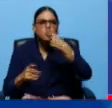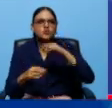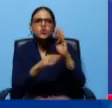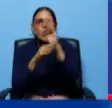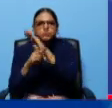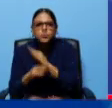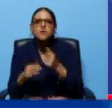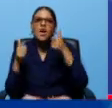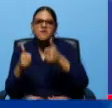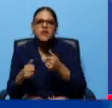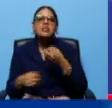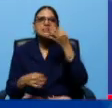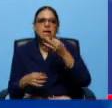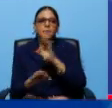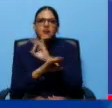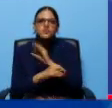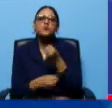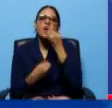conservaran siempre bien.